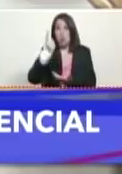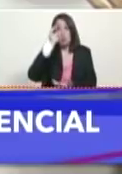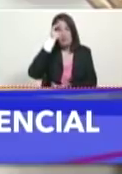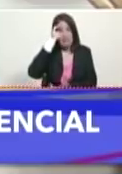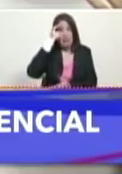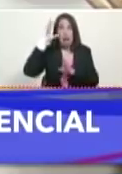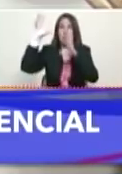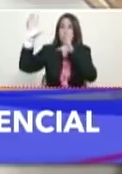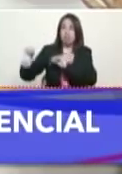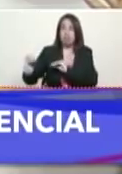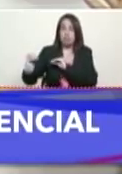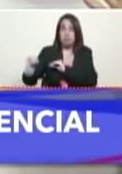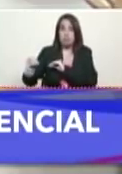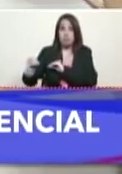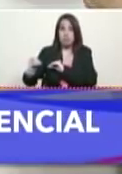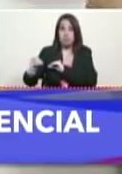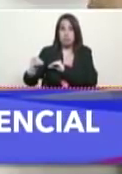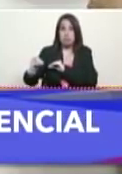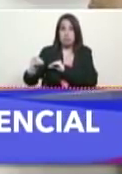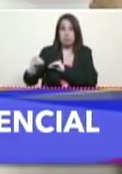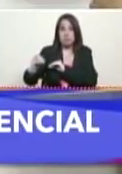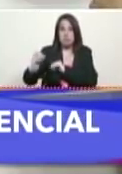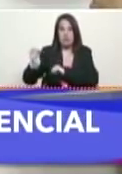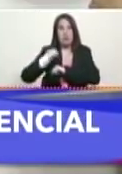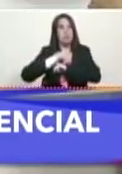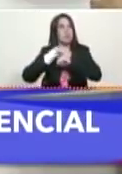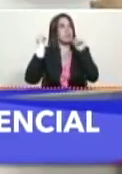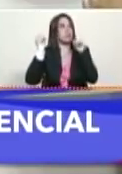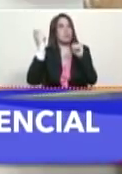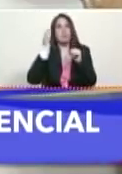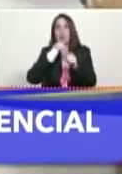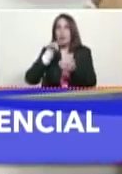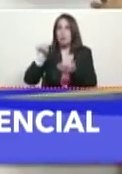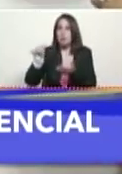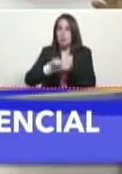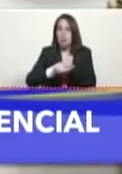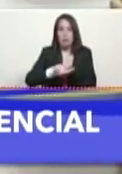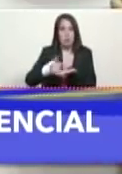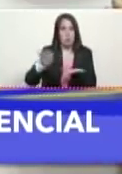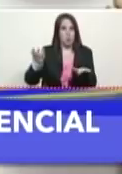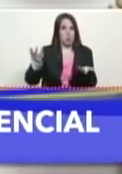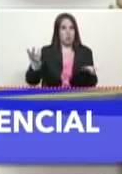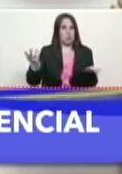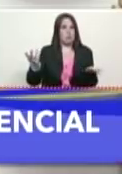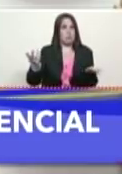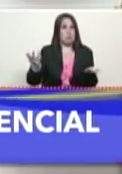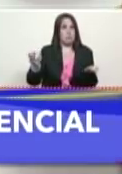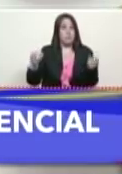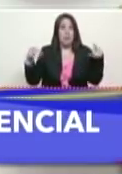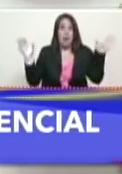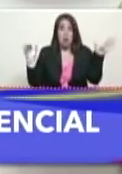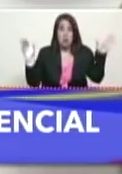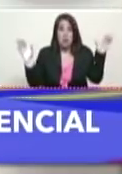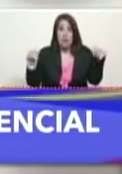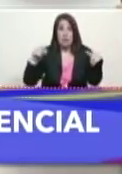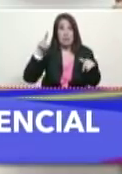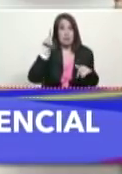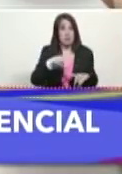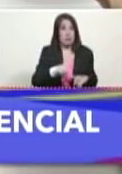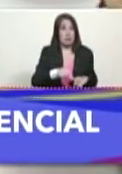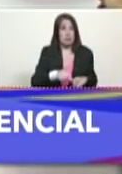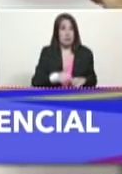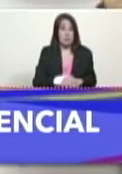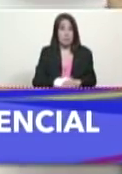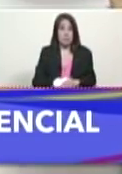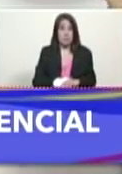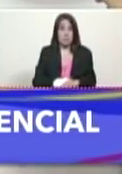años. Cuando amaneció, no existía Nueva York. En Los Ángeles también. Siendo